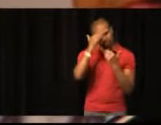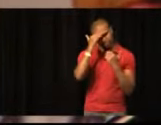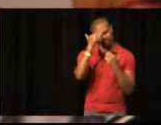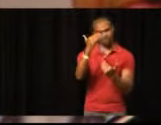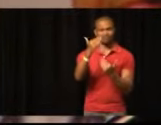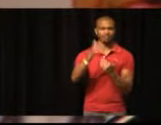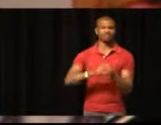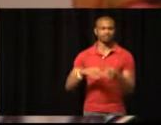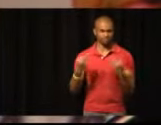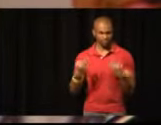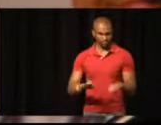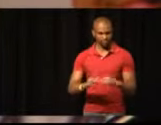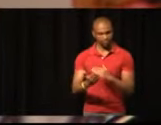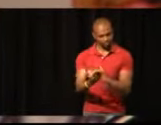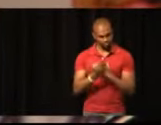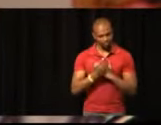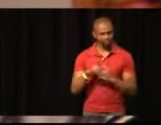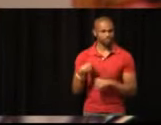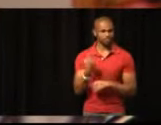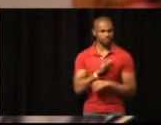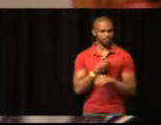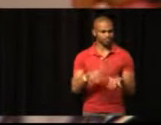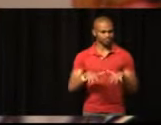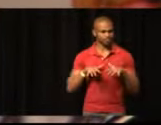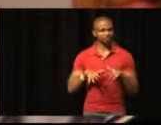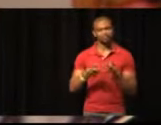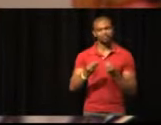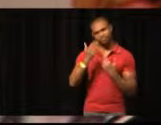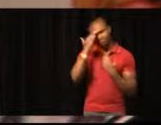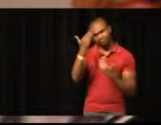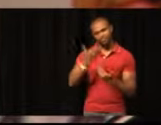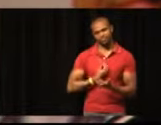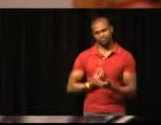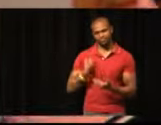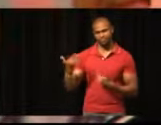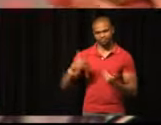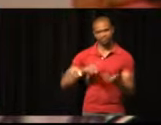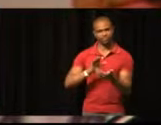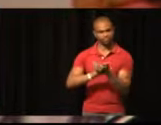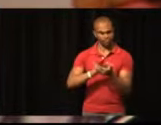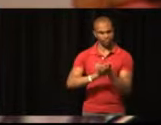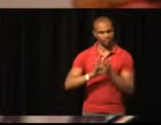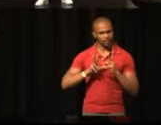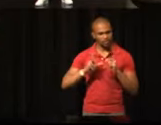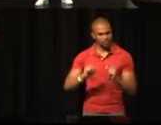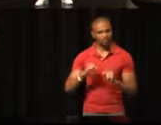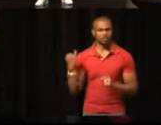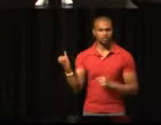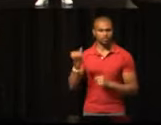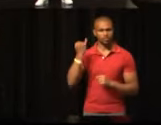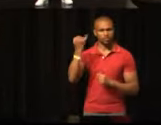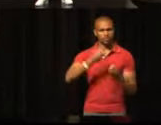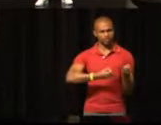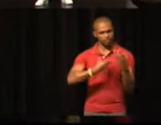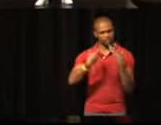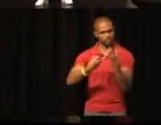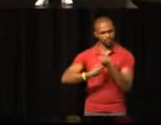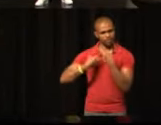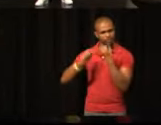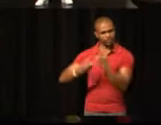nosotros, les agradezco demasiado. Muchas gracias. Sí, yo ayudo a la audiencia. Muchas gracias por la presencia de todos ustedes. Felicitaciones por la riqueza de